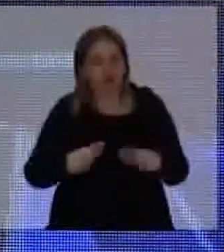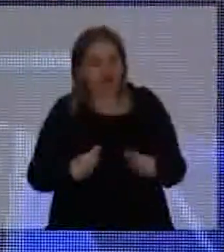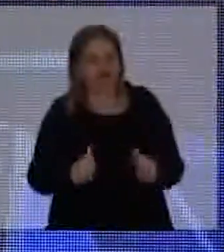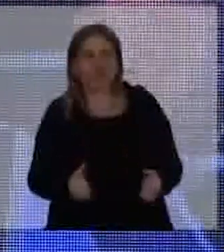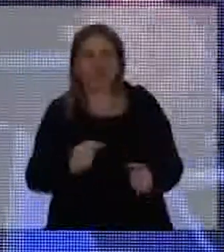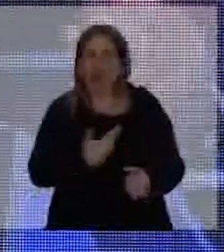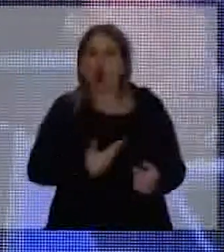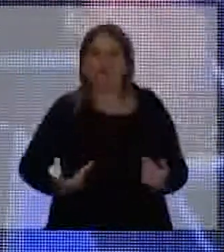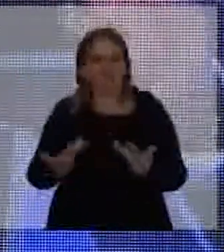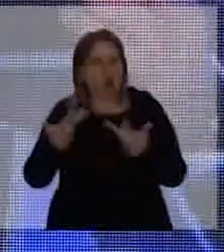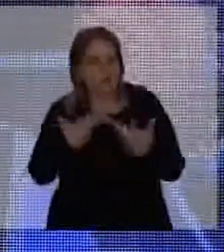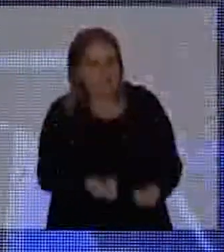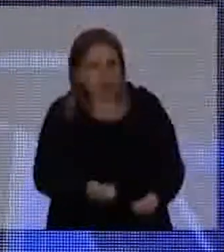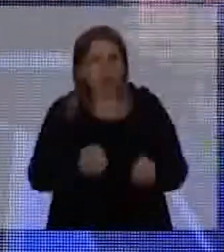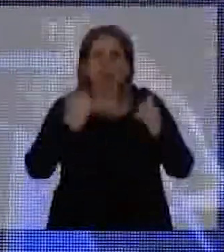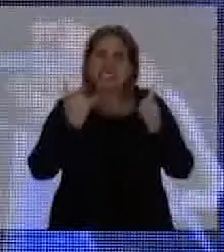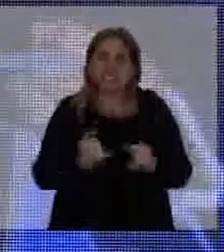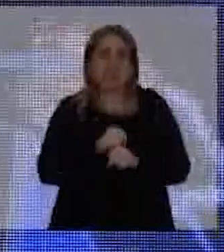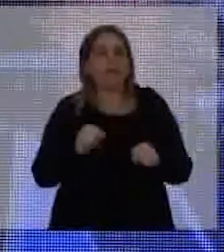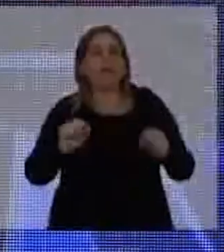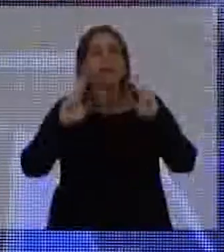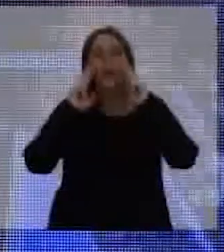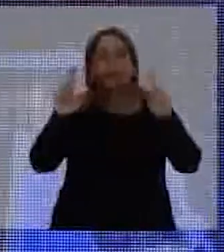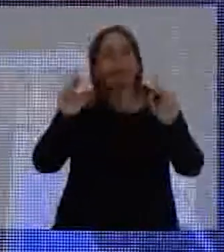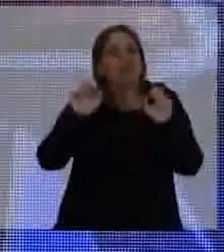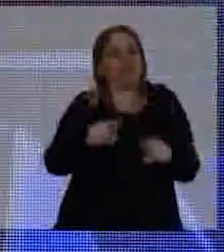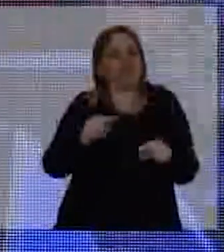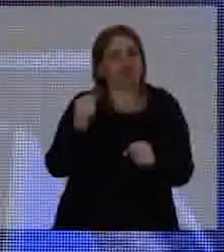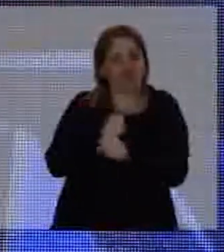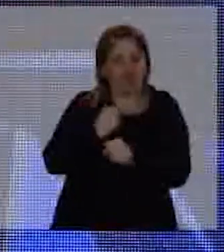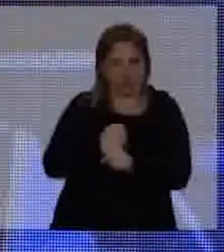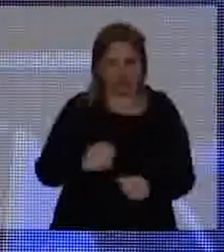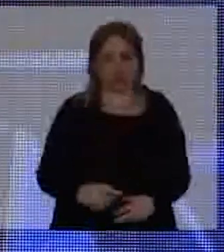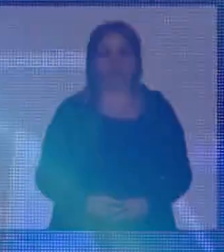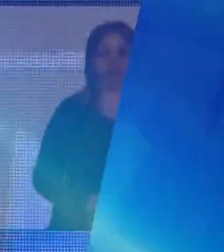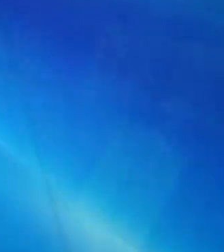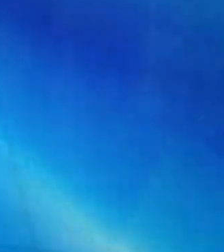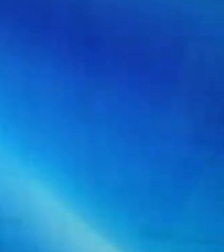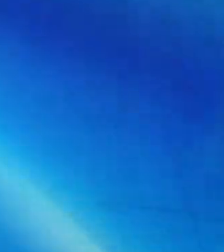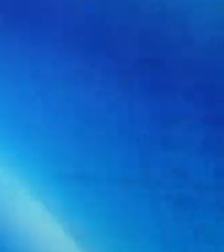gobierno que lo respalda y que va a estar ahí para respetar su accionar.